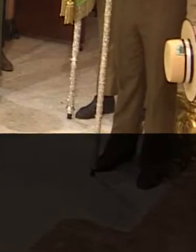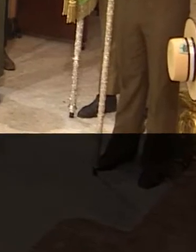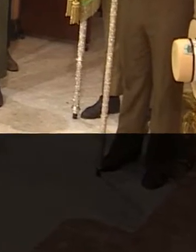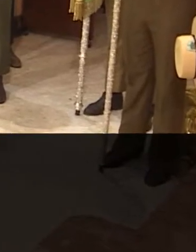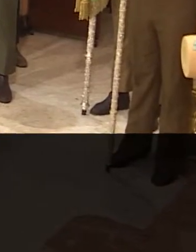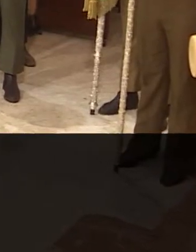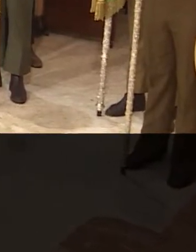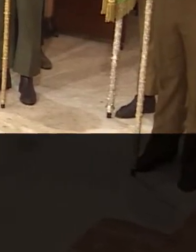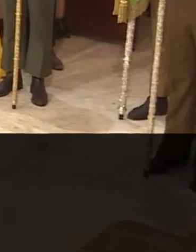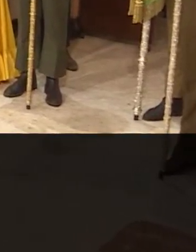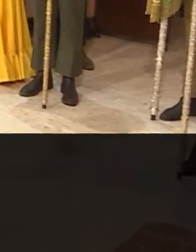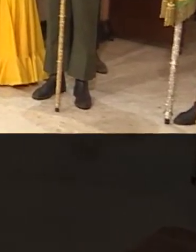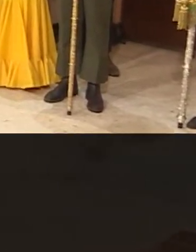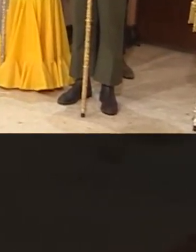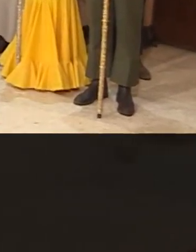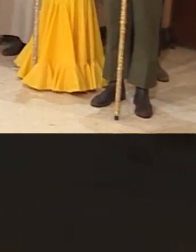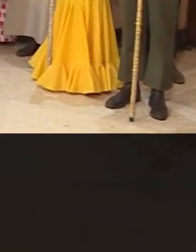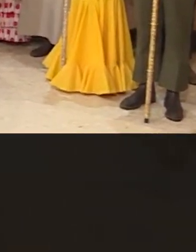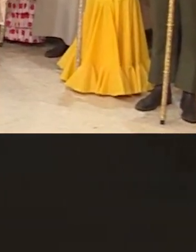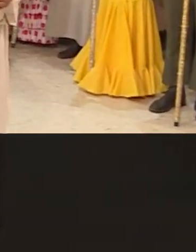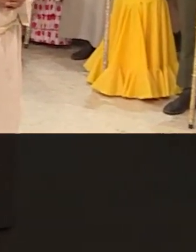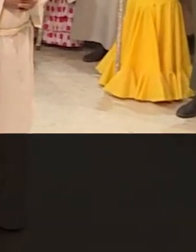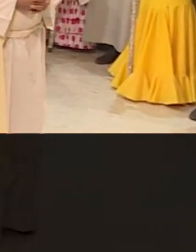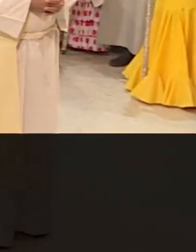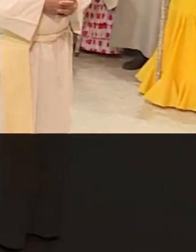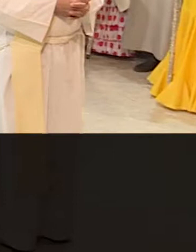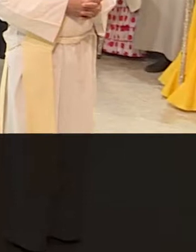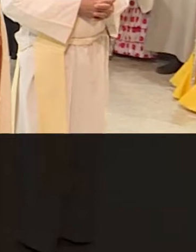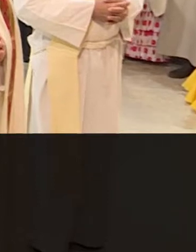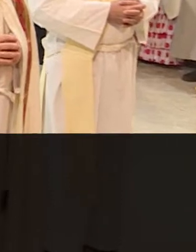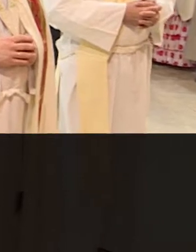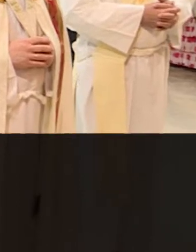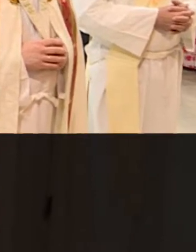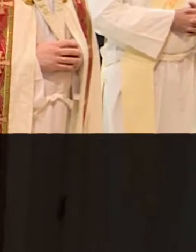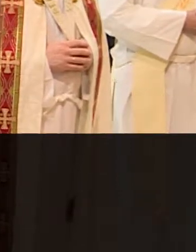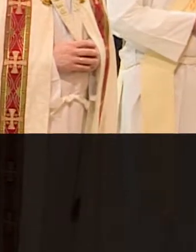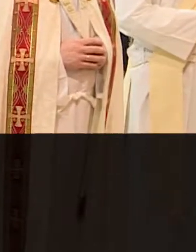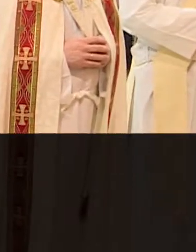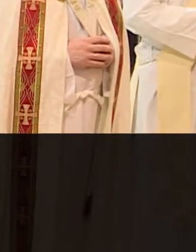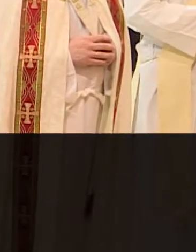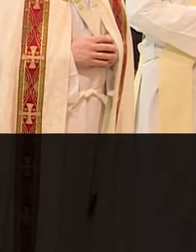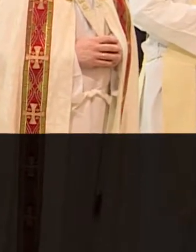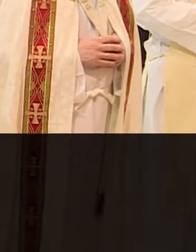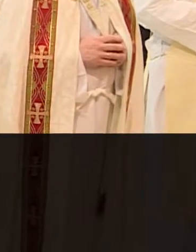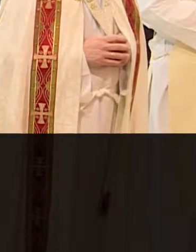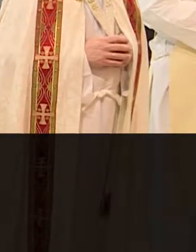el campo en silencio la gente